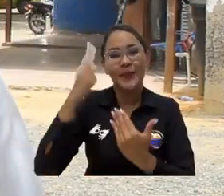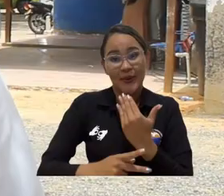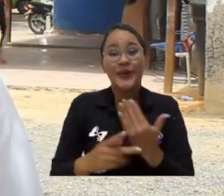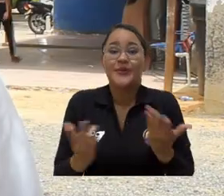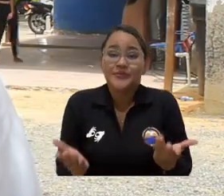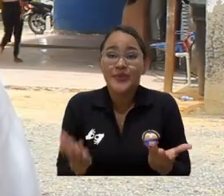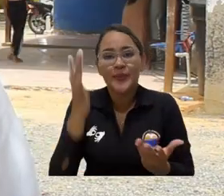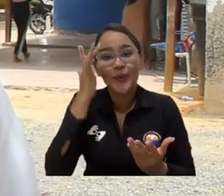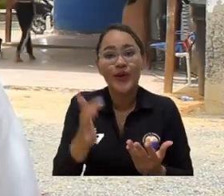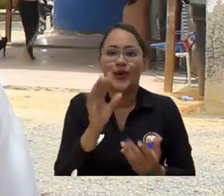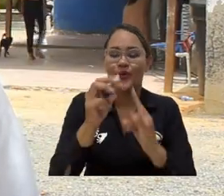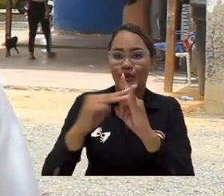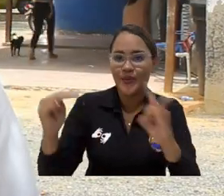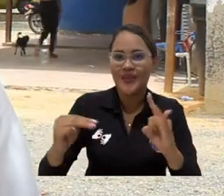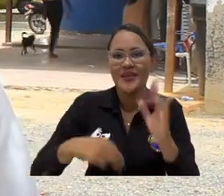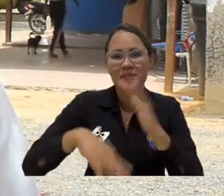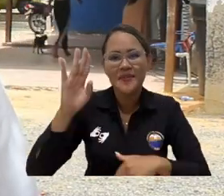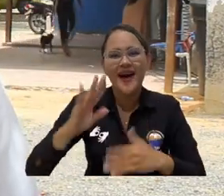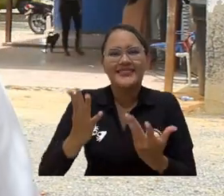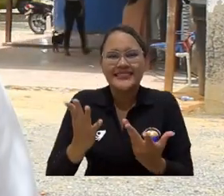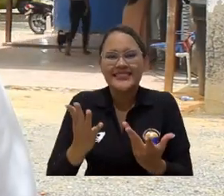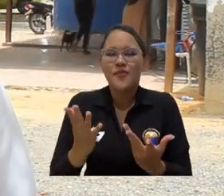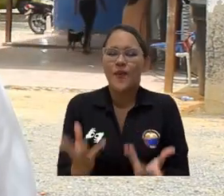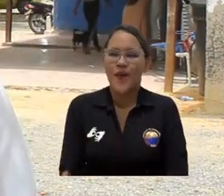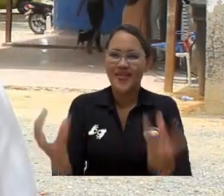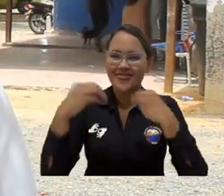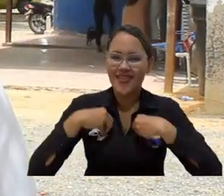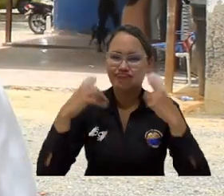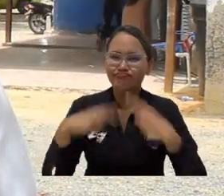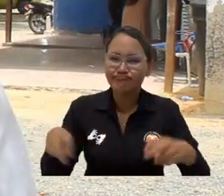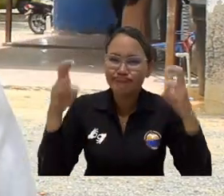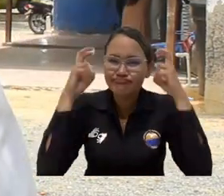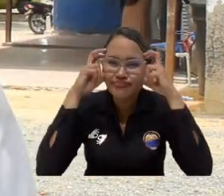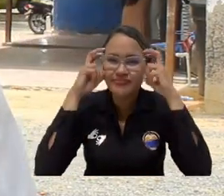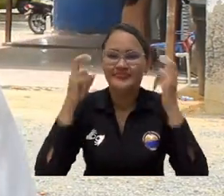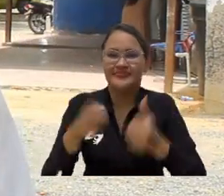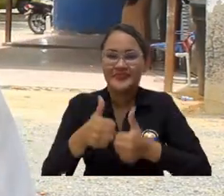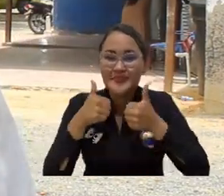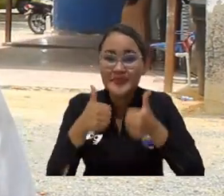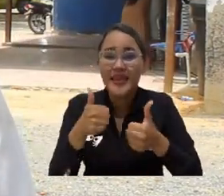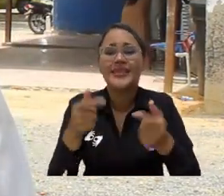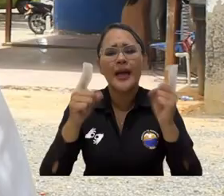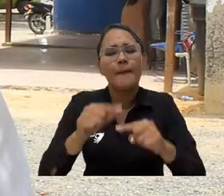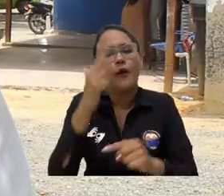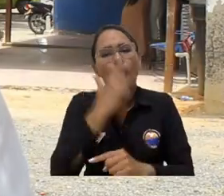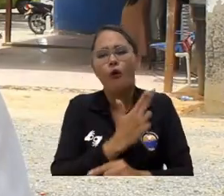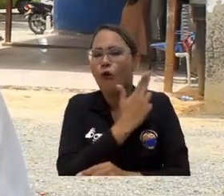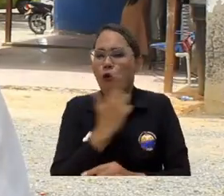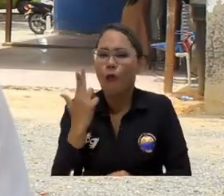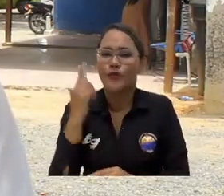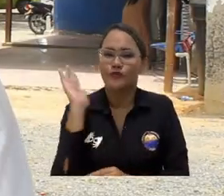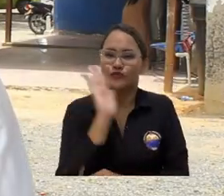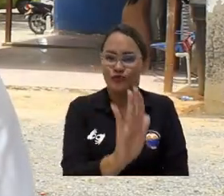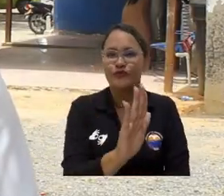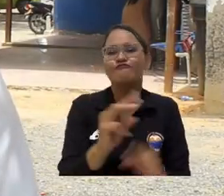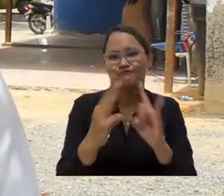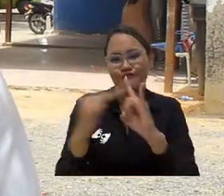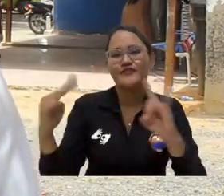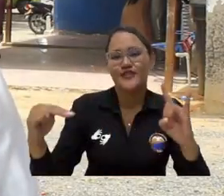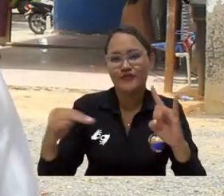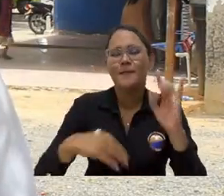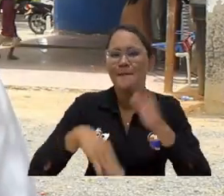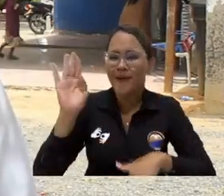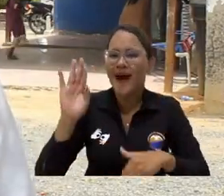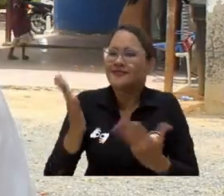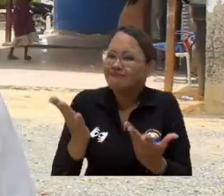la consideramos una punta de lanza del conocimiento y además agradecemos ese compromiso que hace la Universidad del